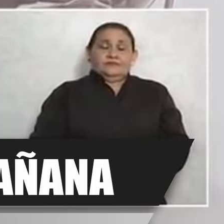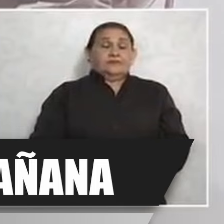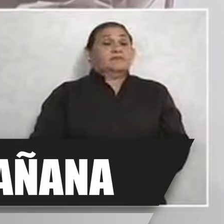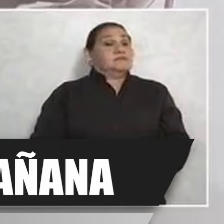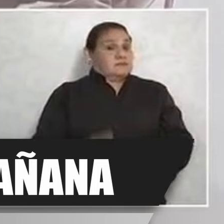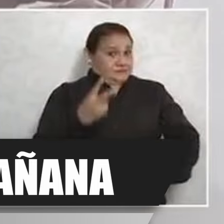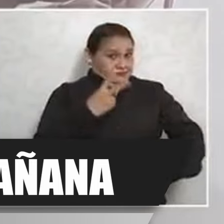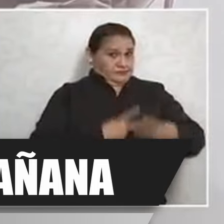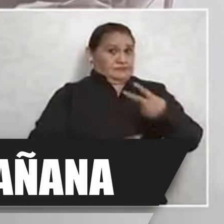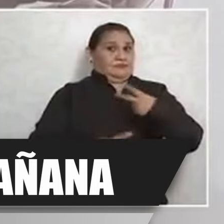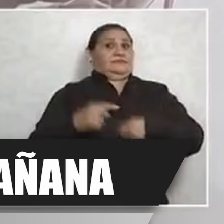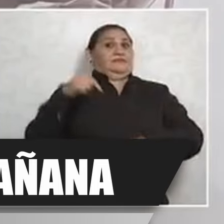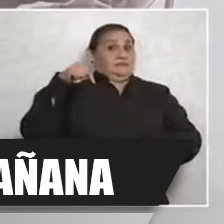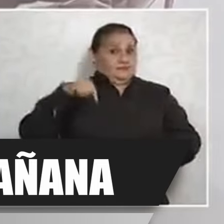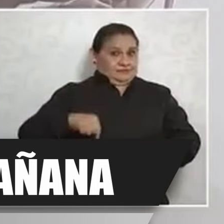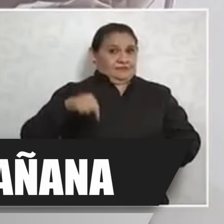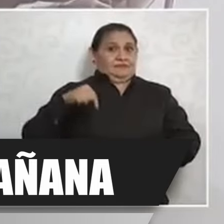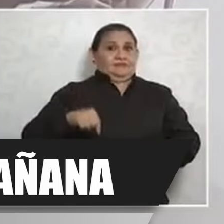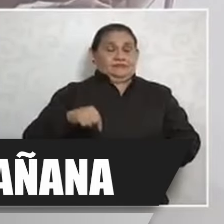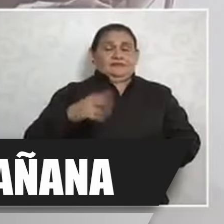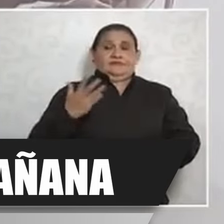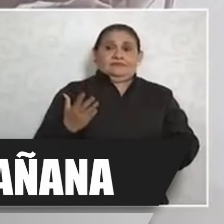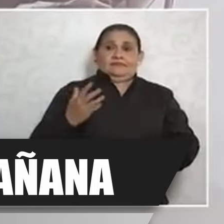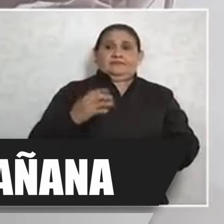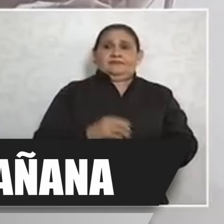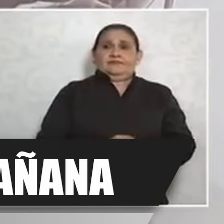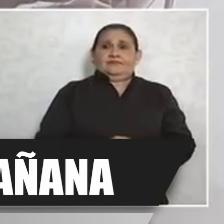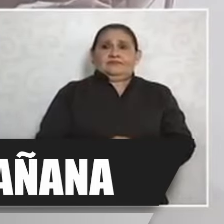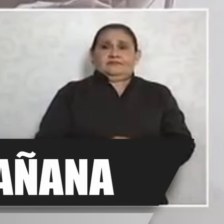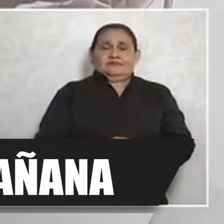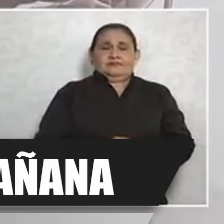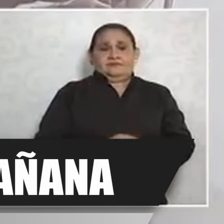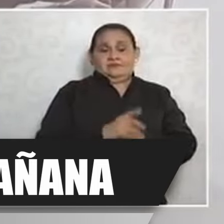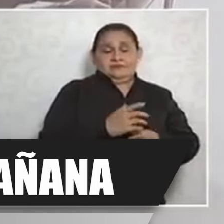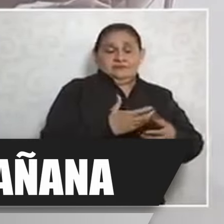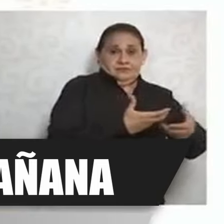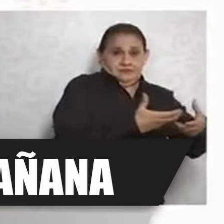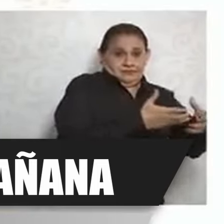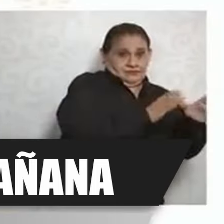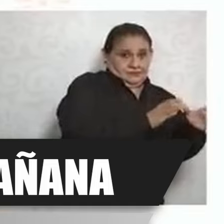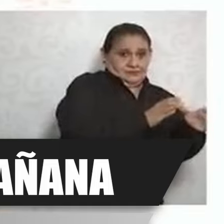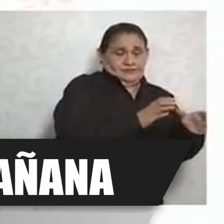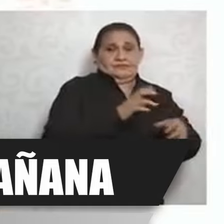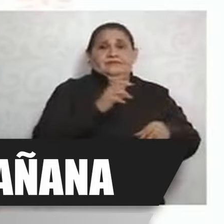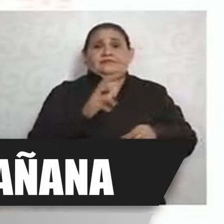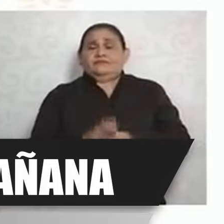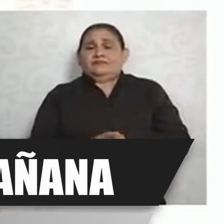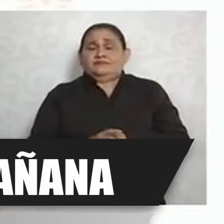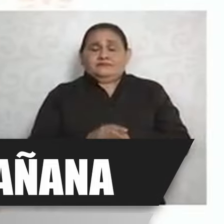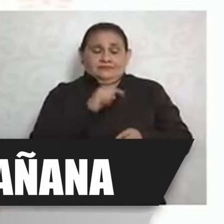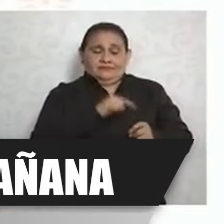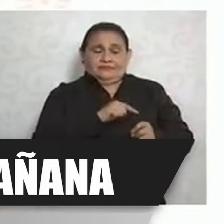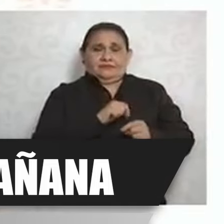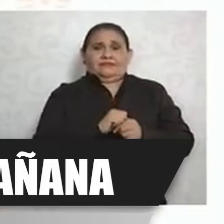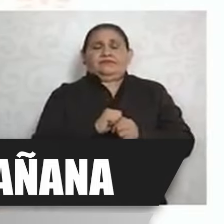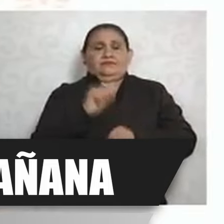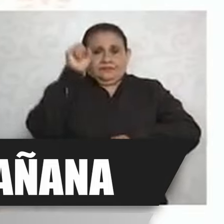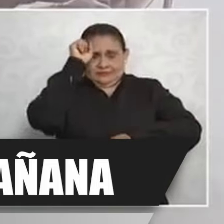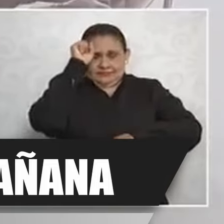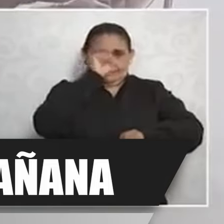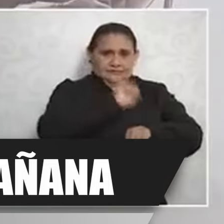Venimos el día de hoy, como ven, con una buena parte del gabinete. Está aquí el general